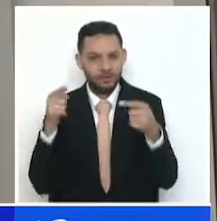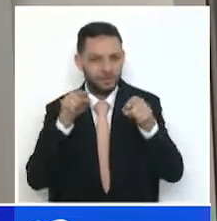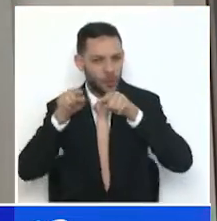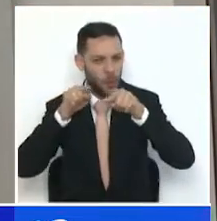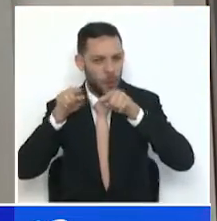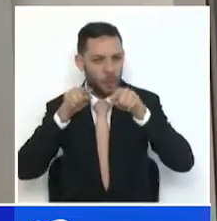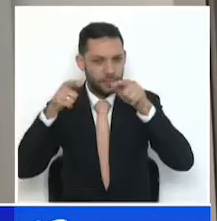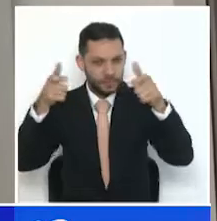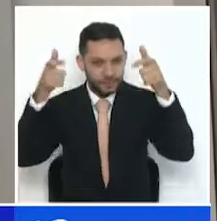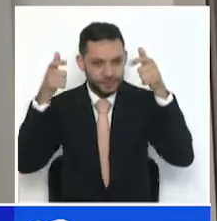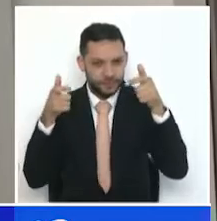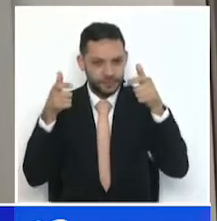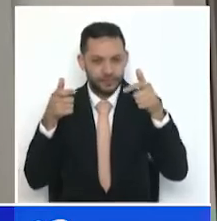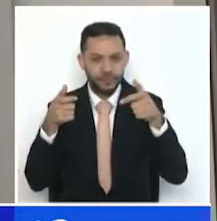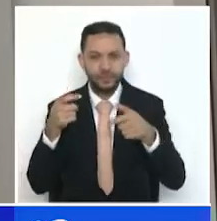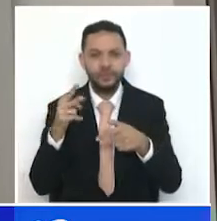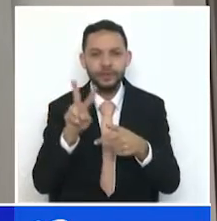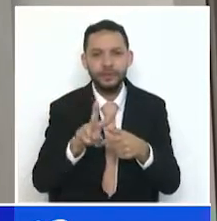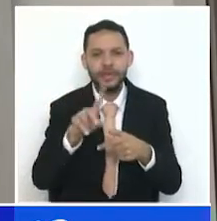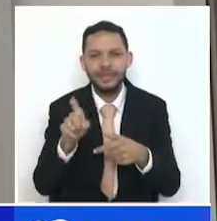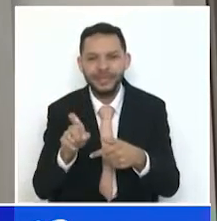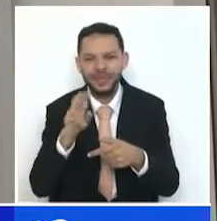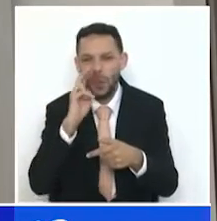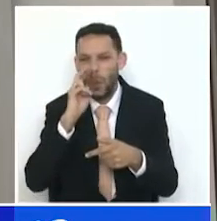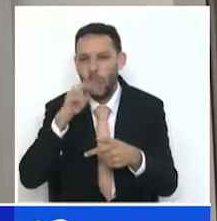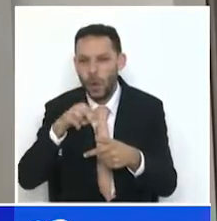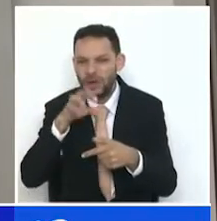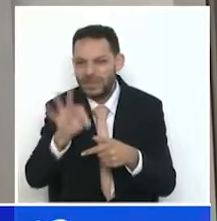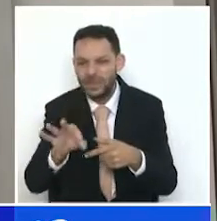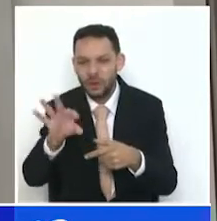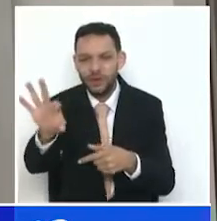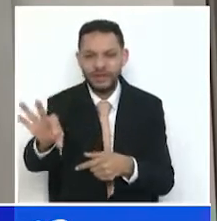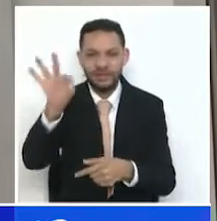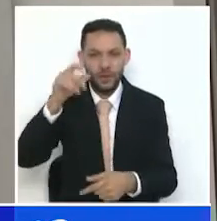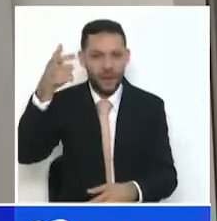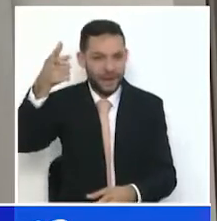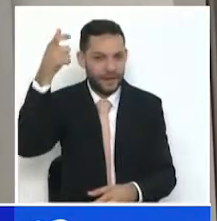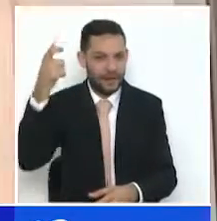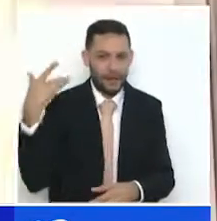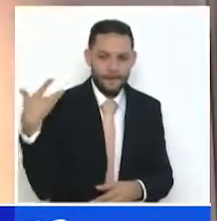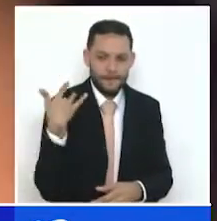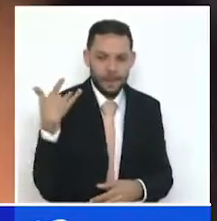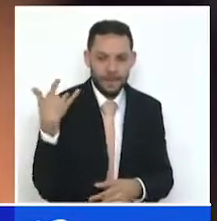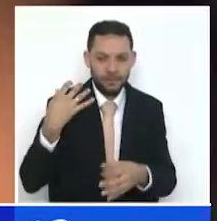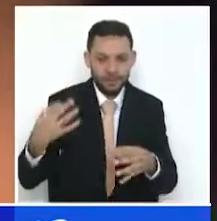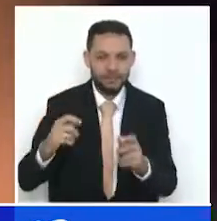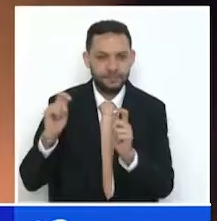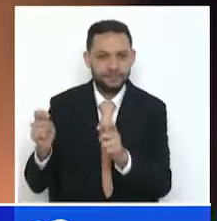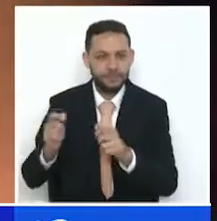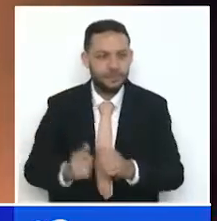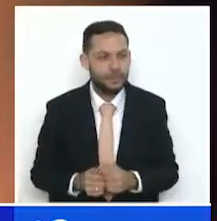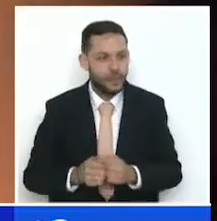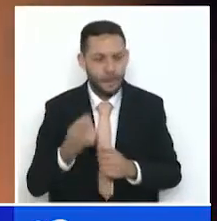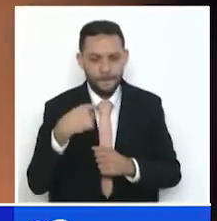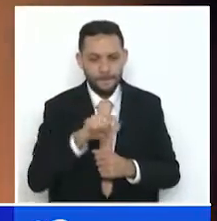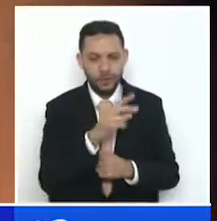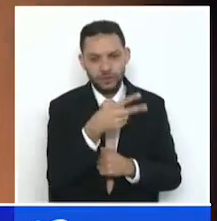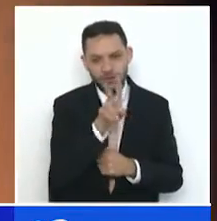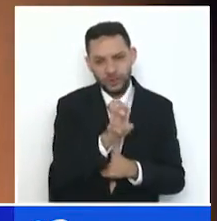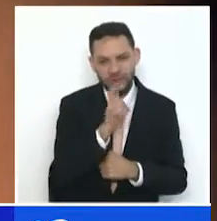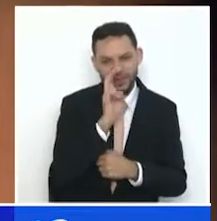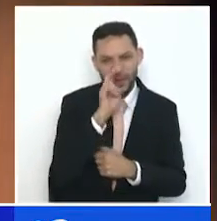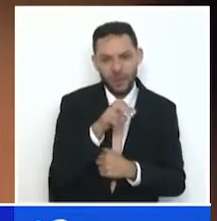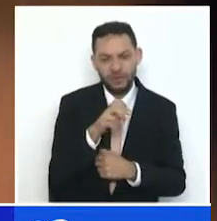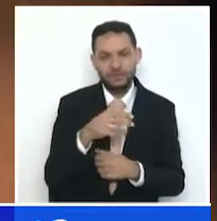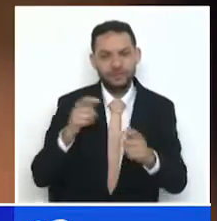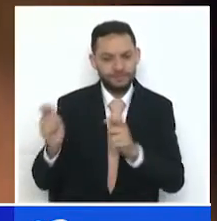que el próximo 26 de junio, en la noche de elección y coronación, competirán por este título. El próximo 17 de junio habrá imposición